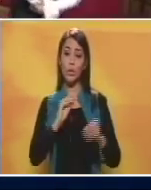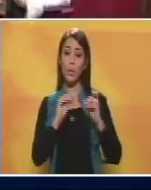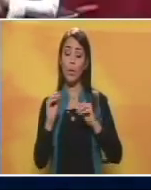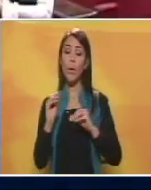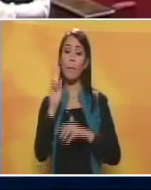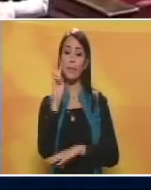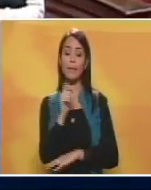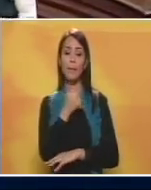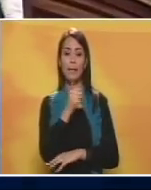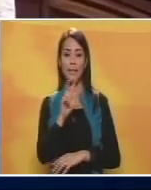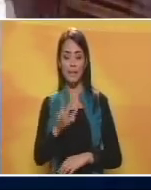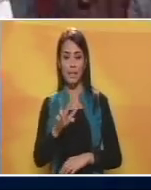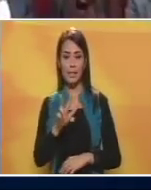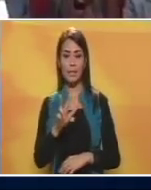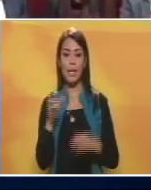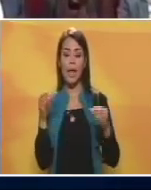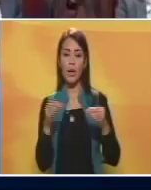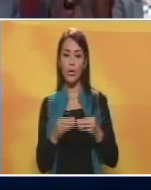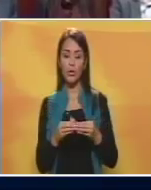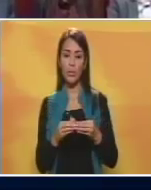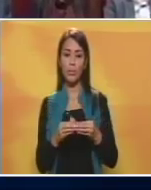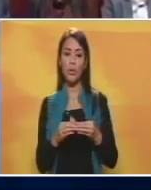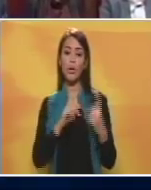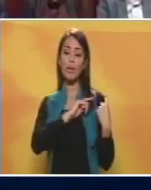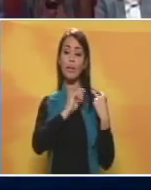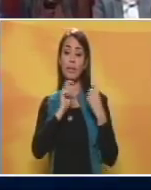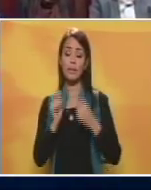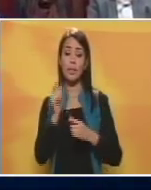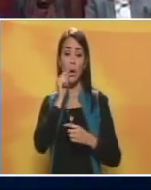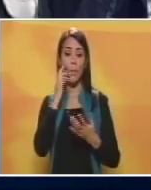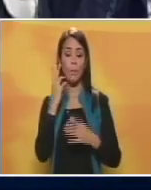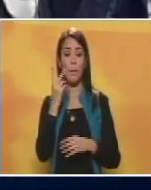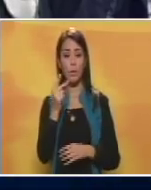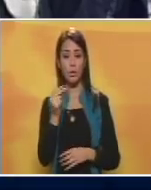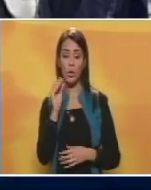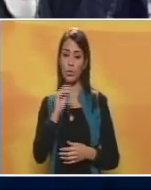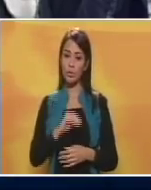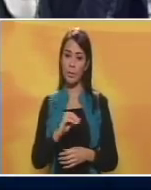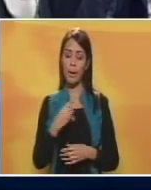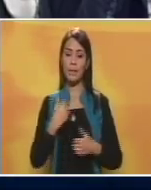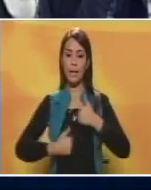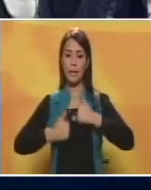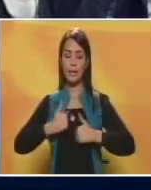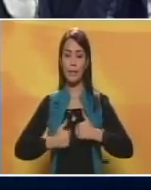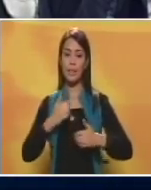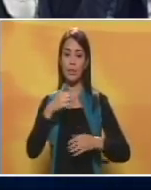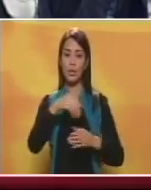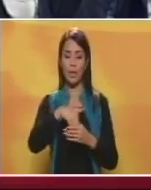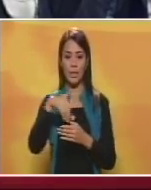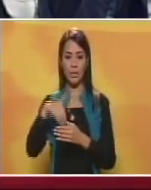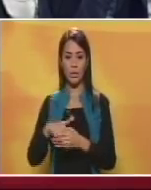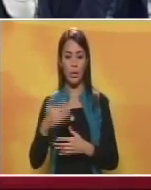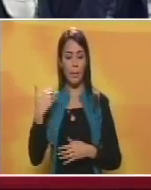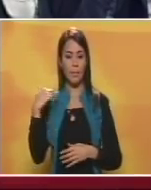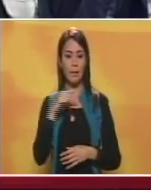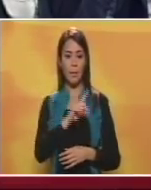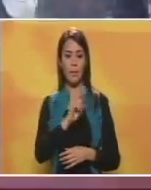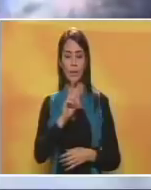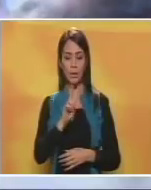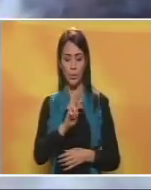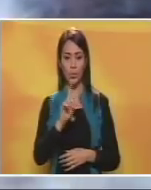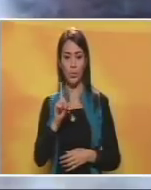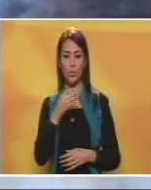este viernes 13 a la sesión tras designar a Sánchez por segunda vez candidato tras las elecciones del pasado 21 de